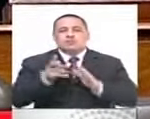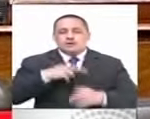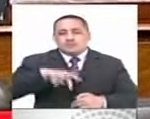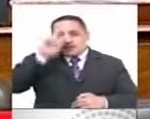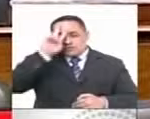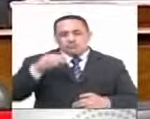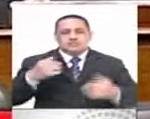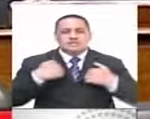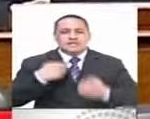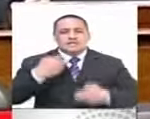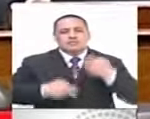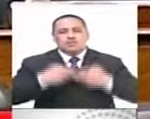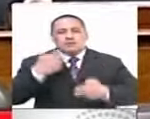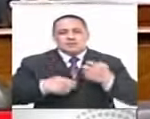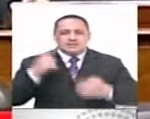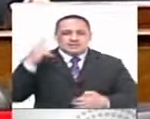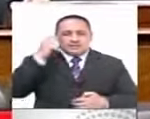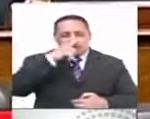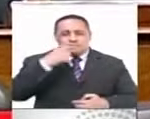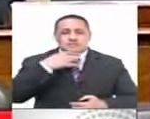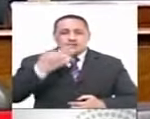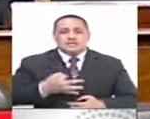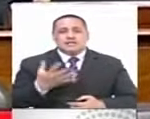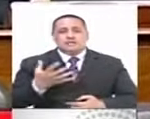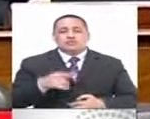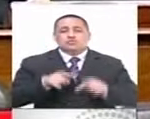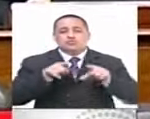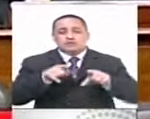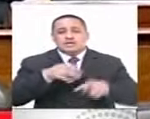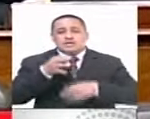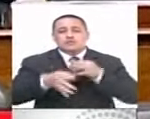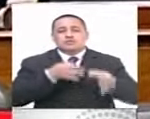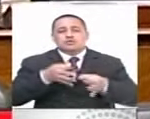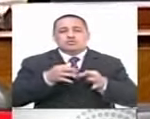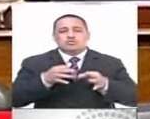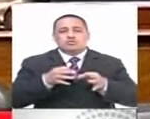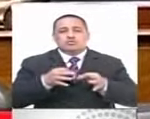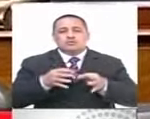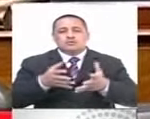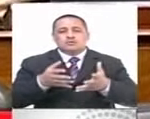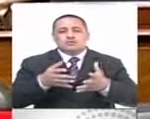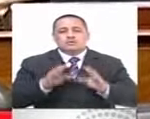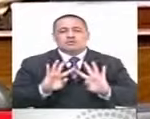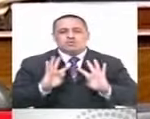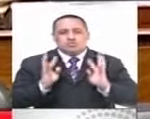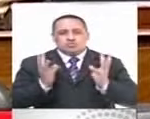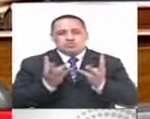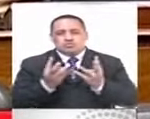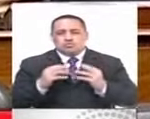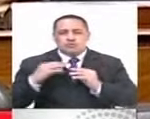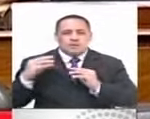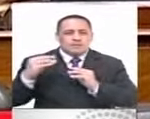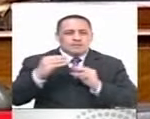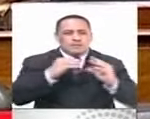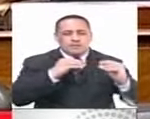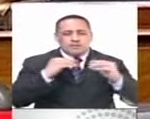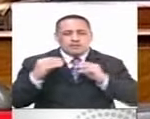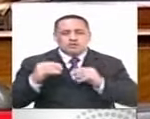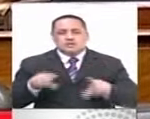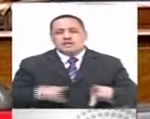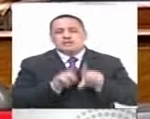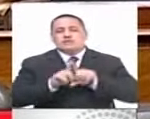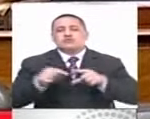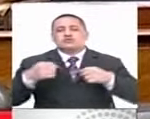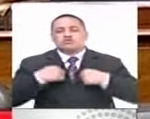por problemas complejos. Efectivamente, usted citó a una ronda de conversaciones y